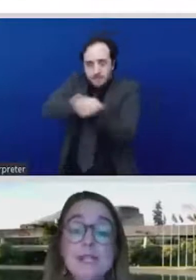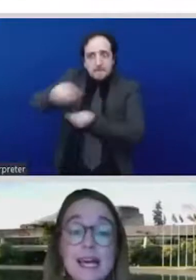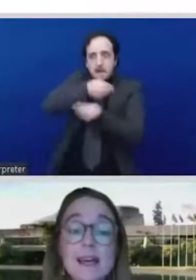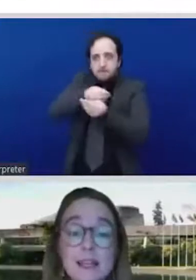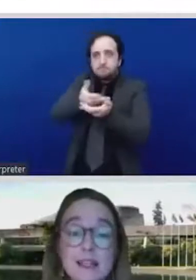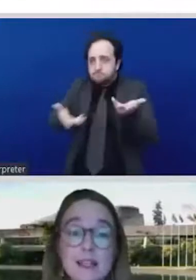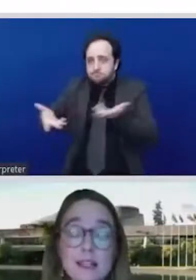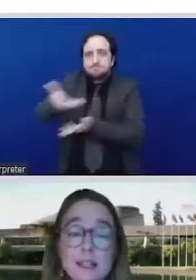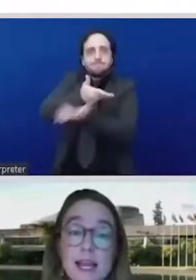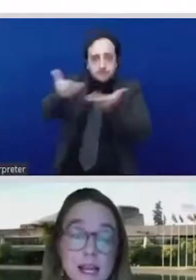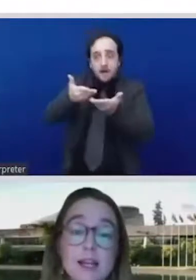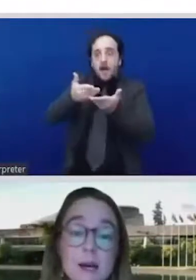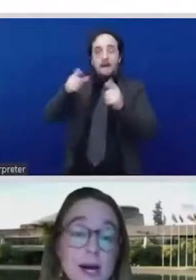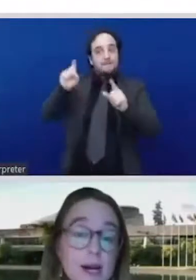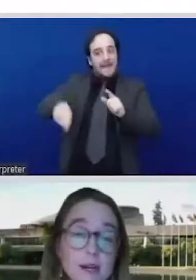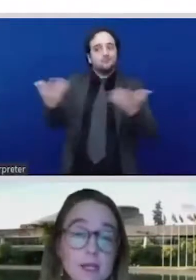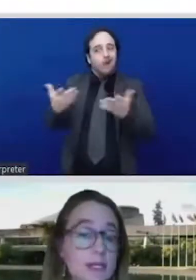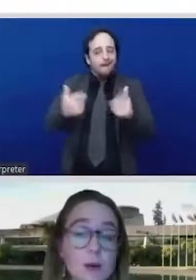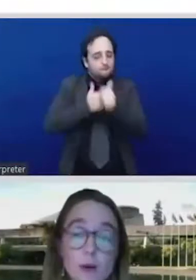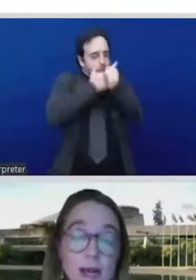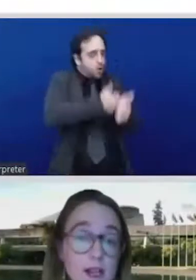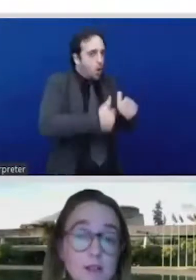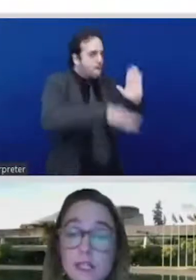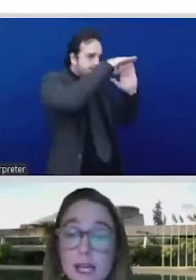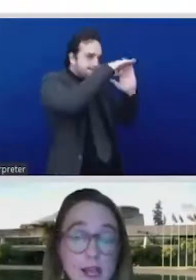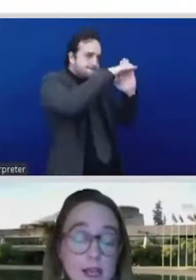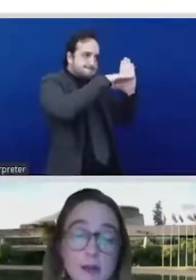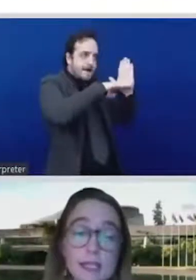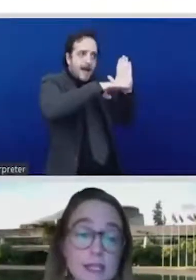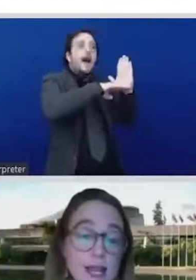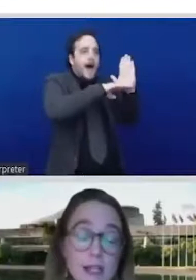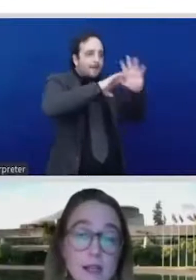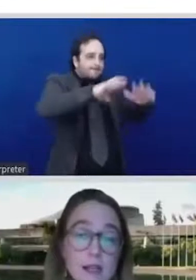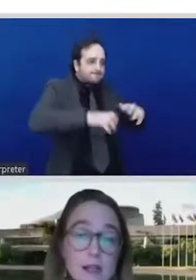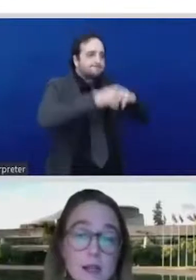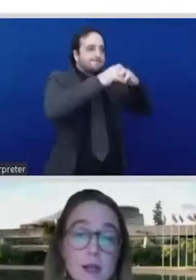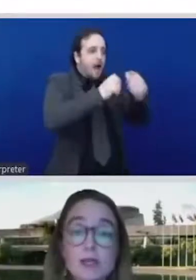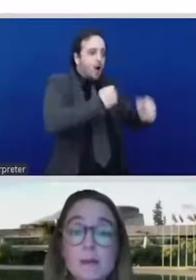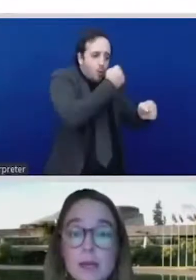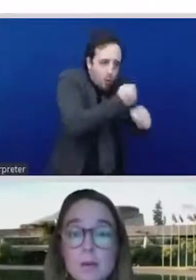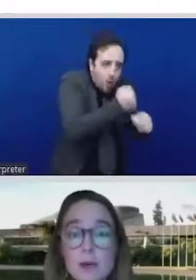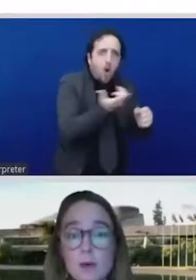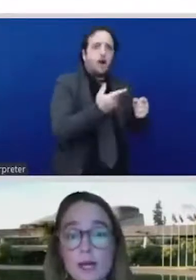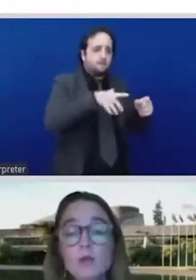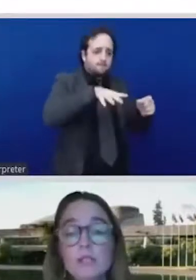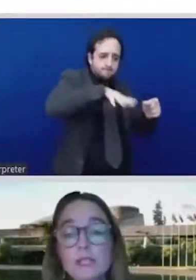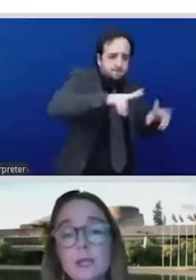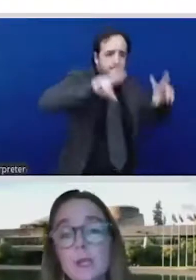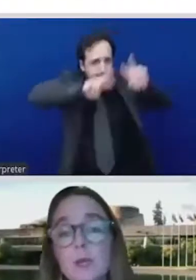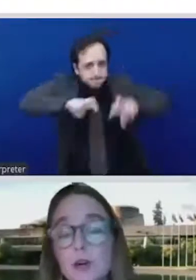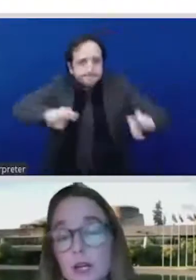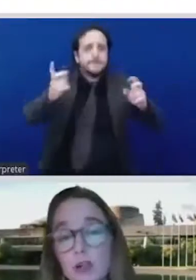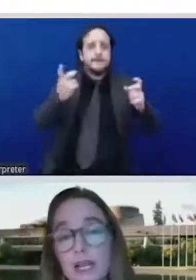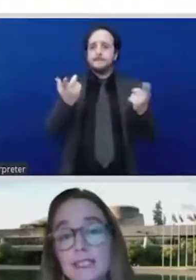evitar la carrera a baja en materia laboral, fiscal, ambiental, pero también promover justamente bienes